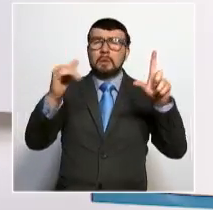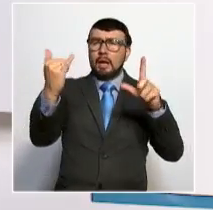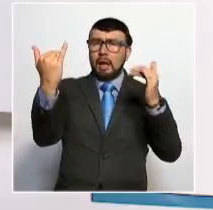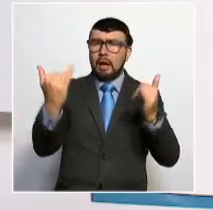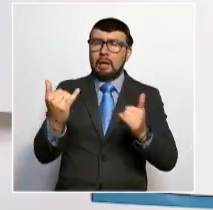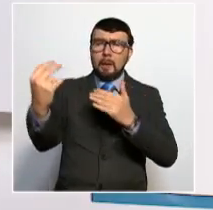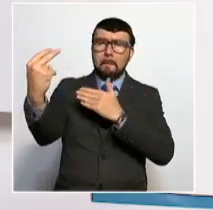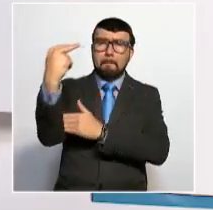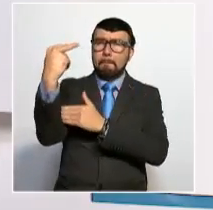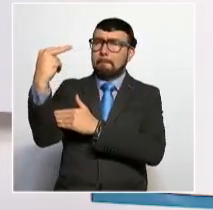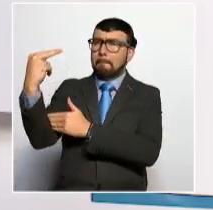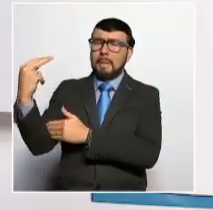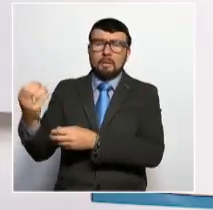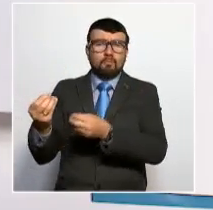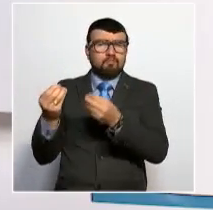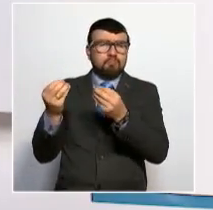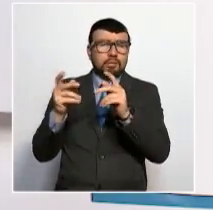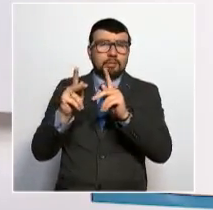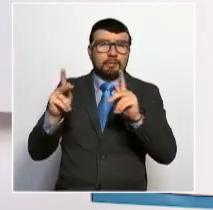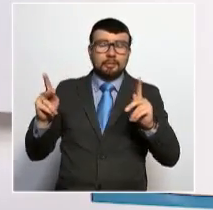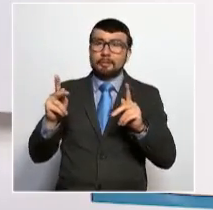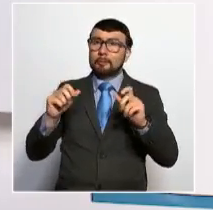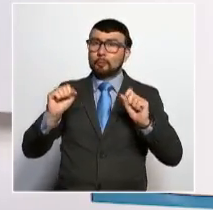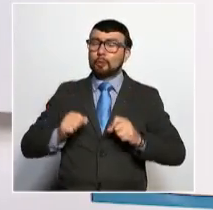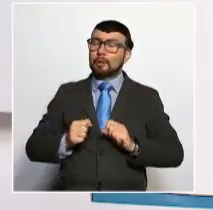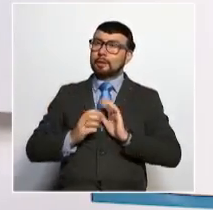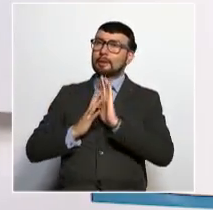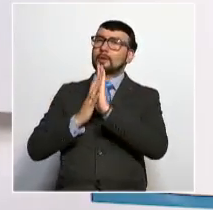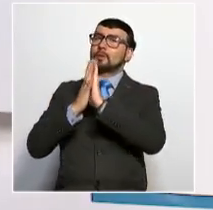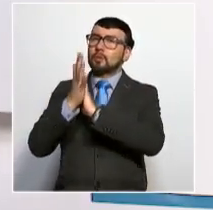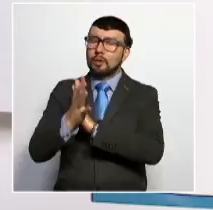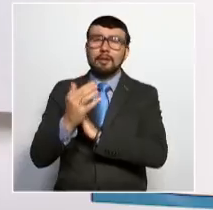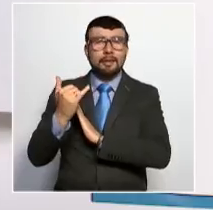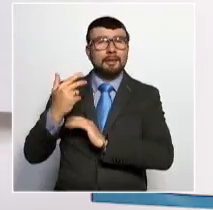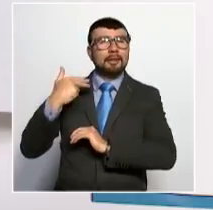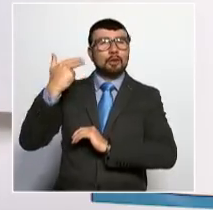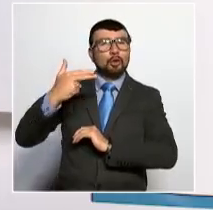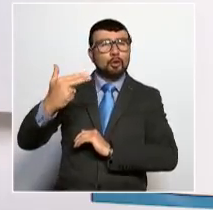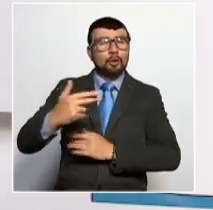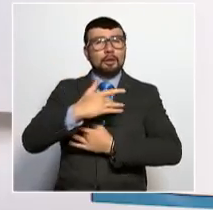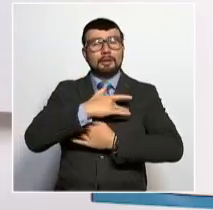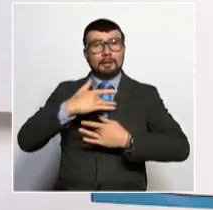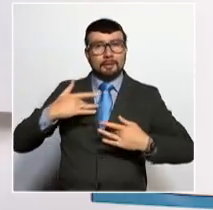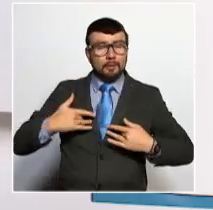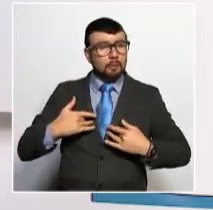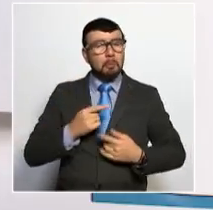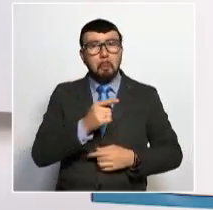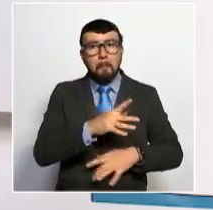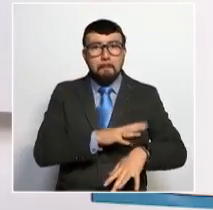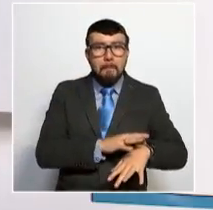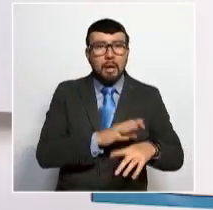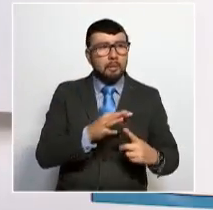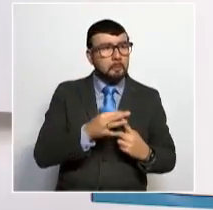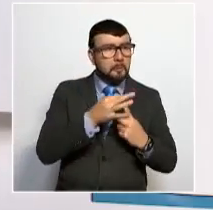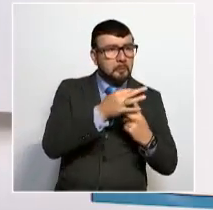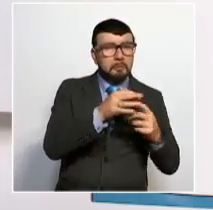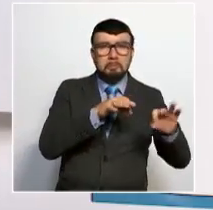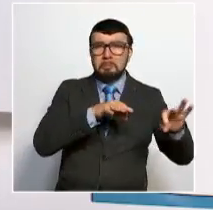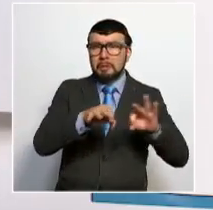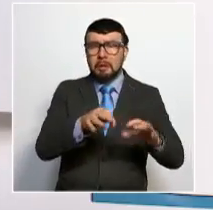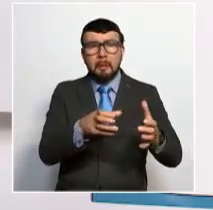este momento y nosotros poderles contar una historia de salud en cada especialidad,